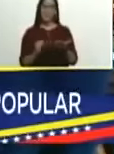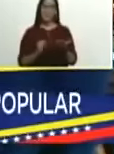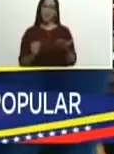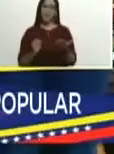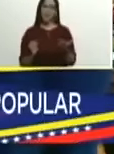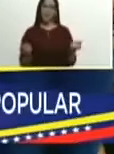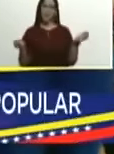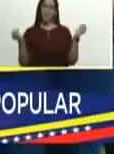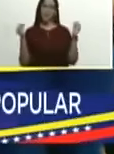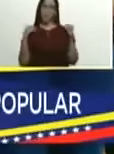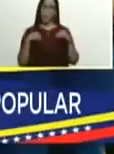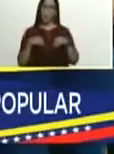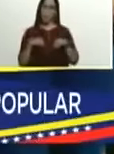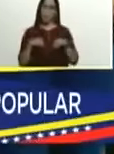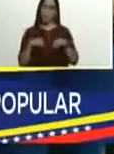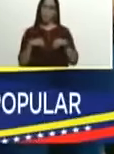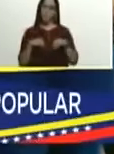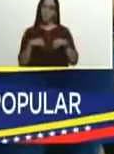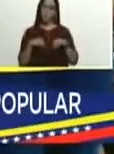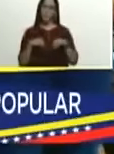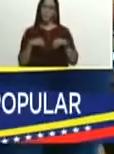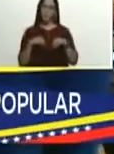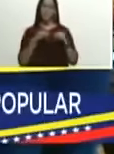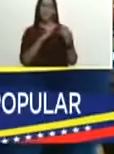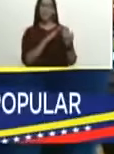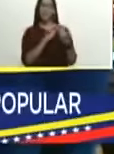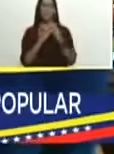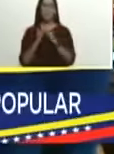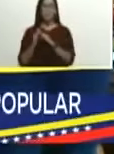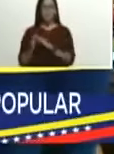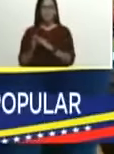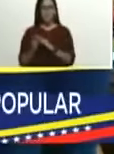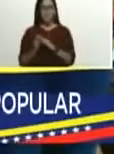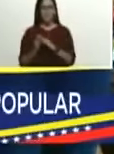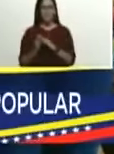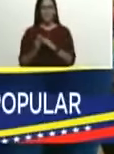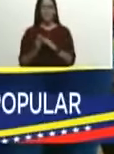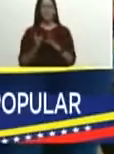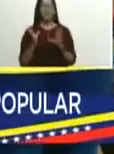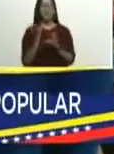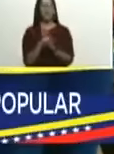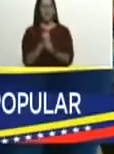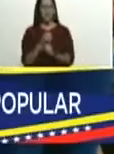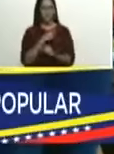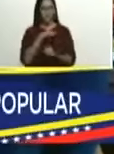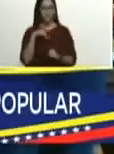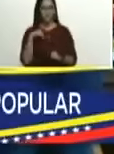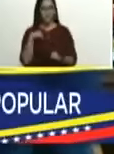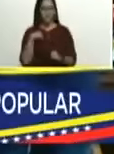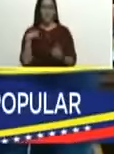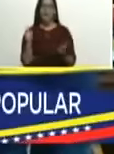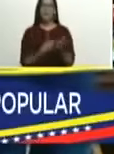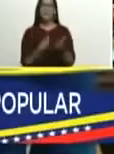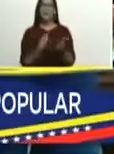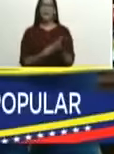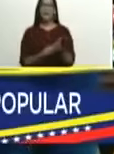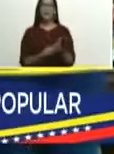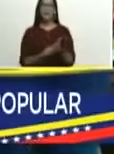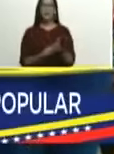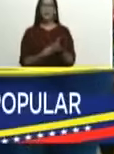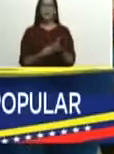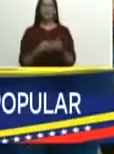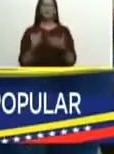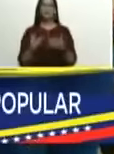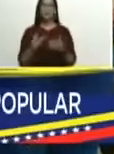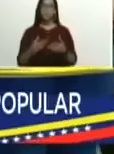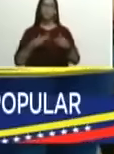convenio, la comunidad que ha creído en nosotros ha pagado sus tributos